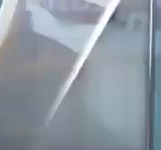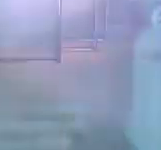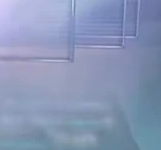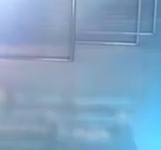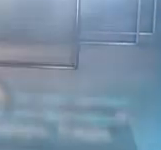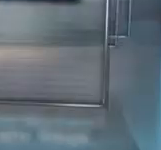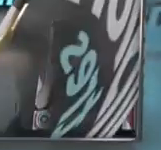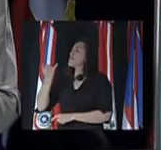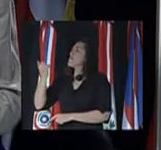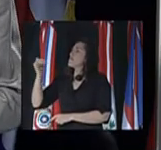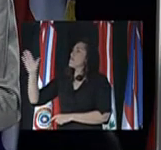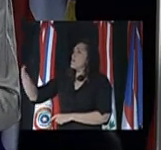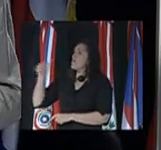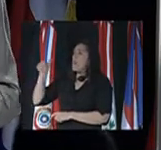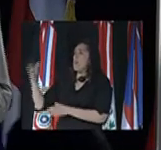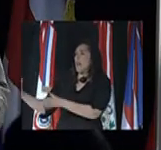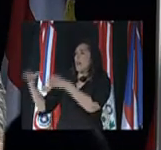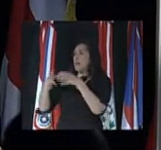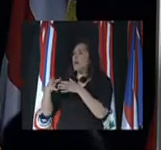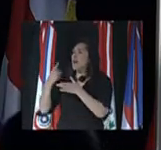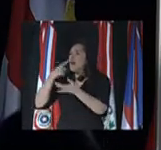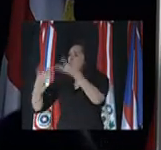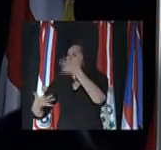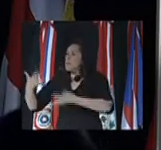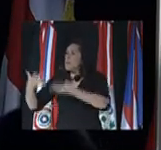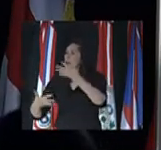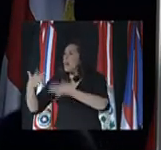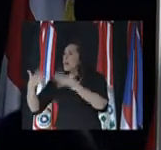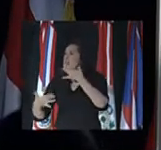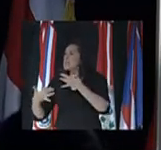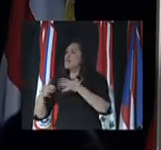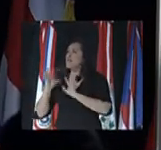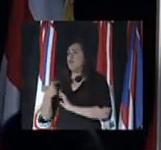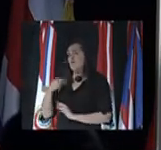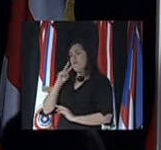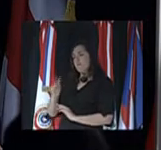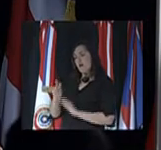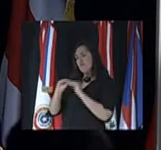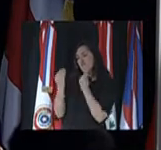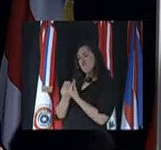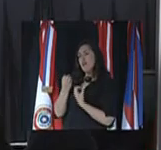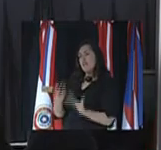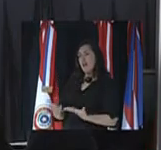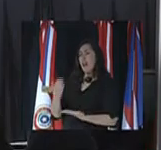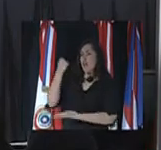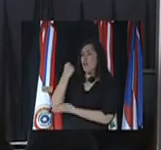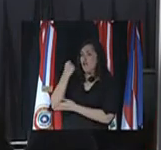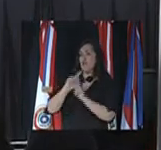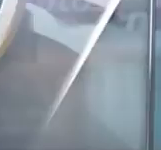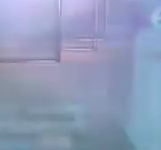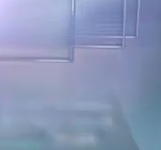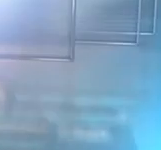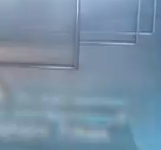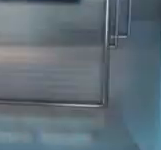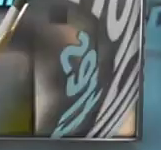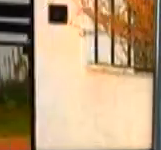social. Que los balances no solamente sean evaluados desde lo económico y lo financiero, sino desde lo